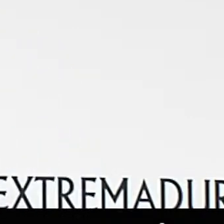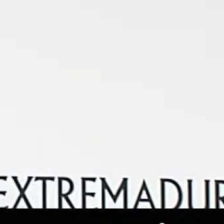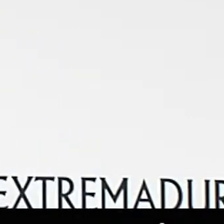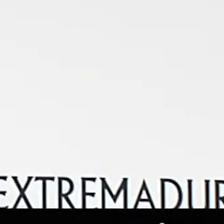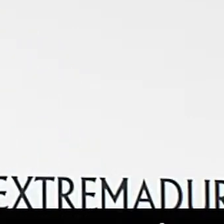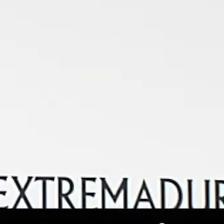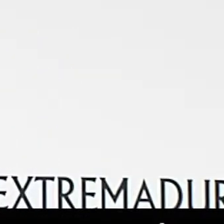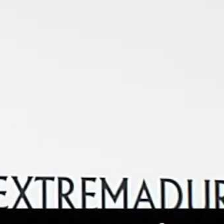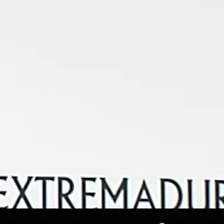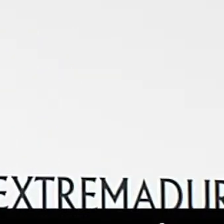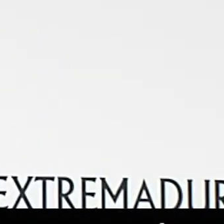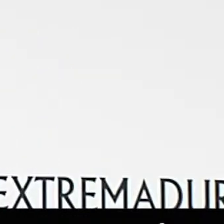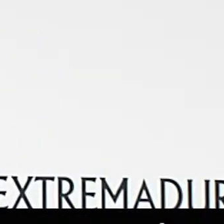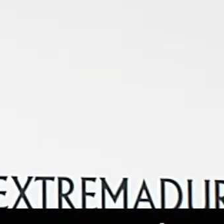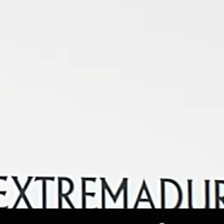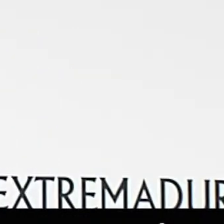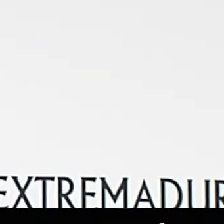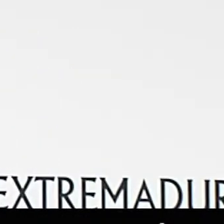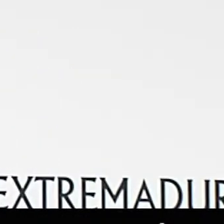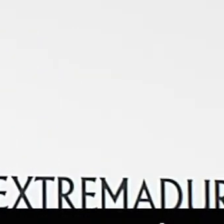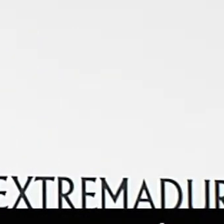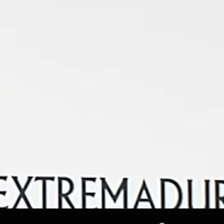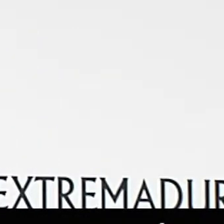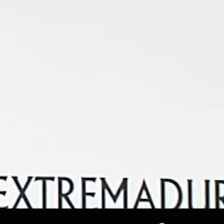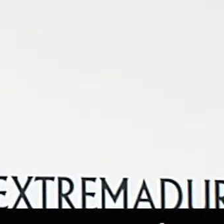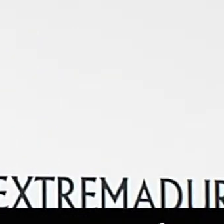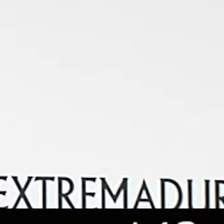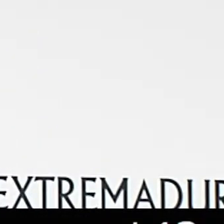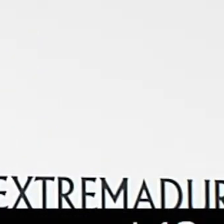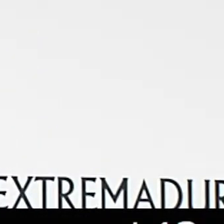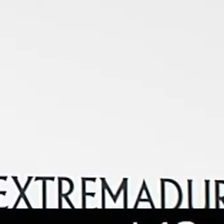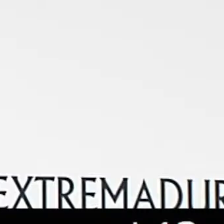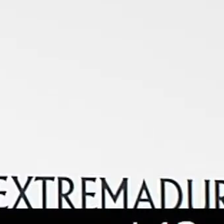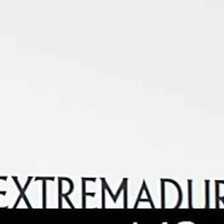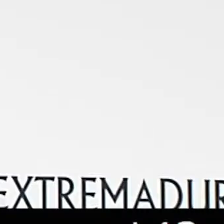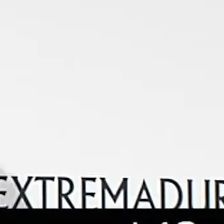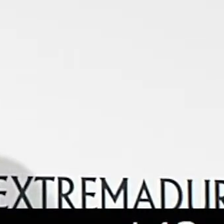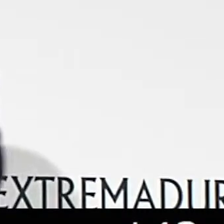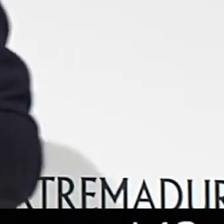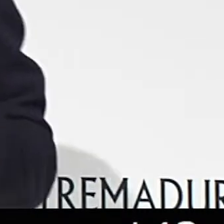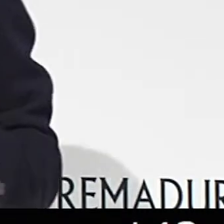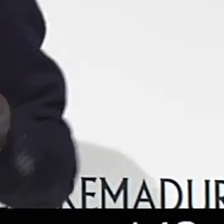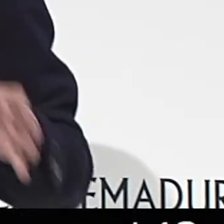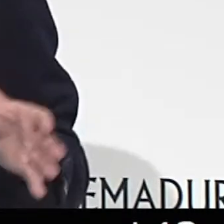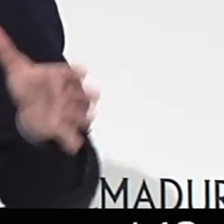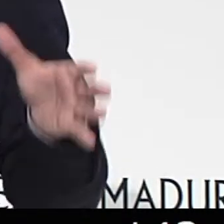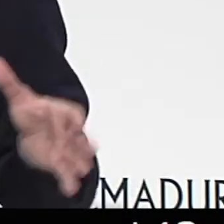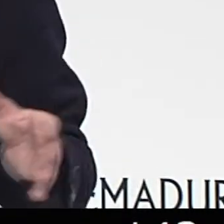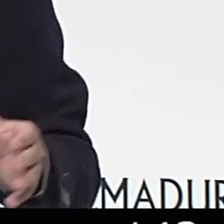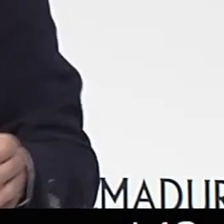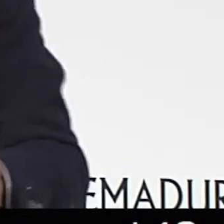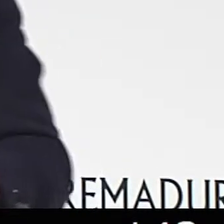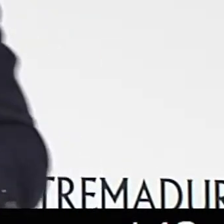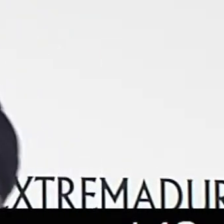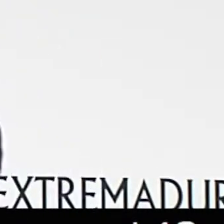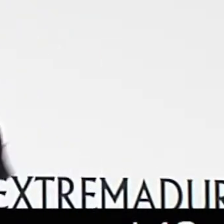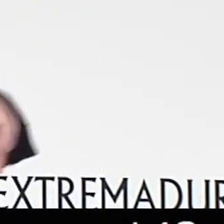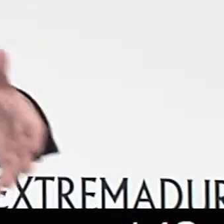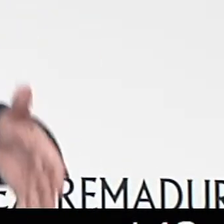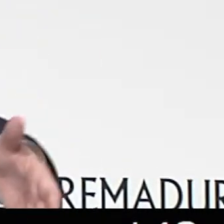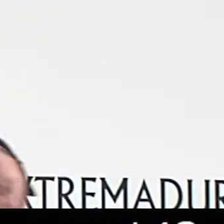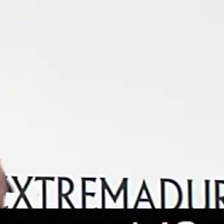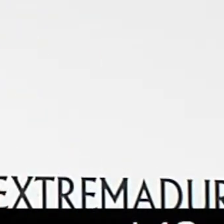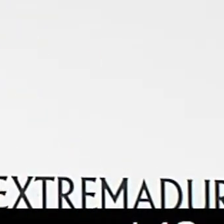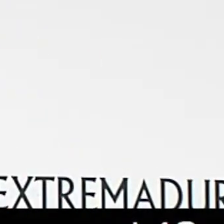y 142 euros por vehículo. Los taxis serán 150 euros por vehículo